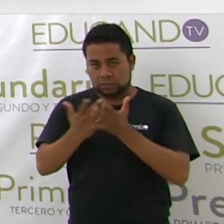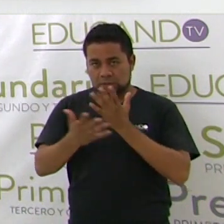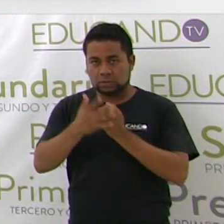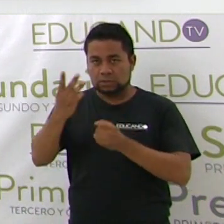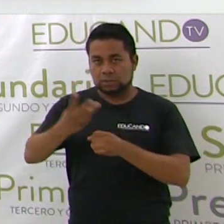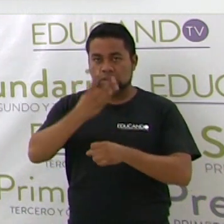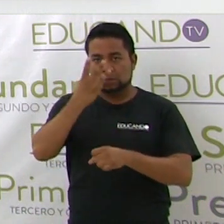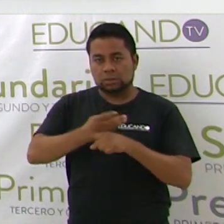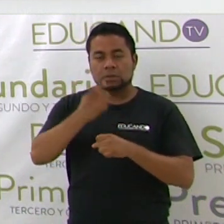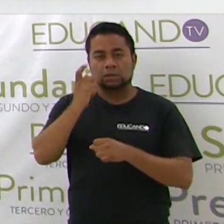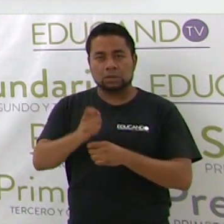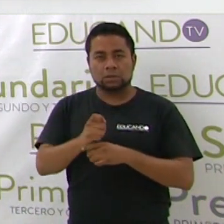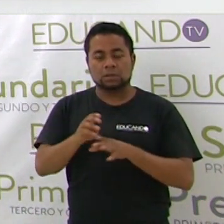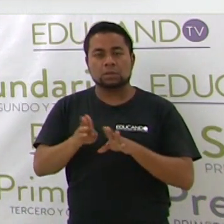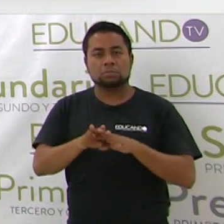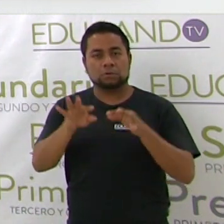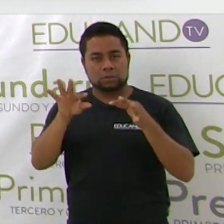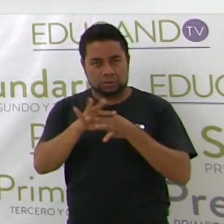tercero es entonces